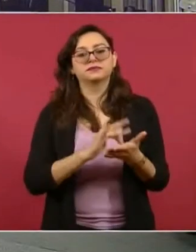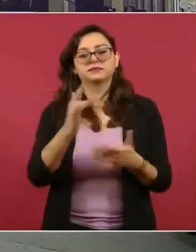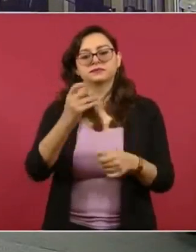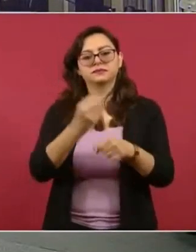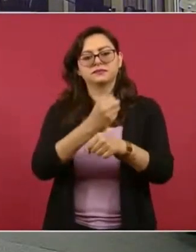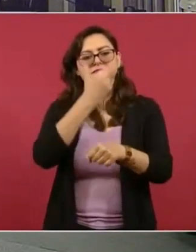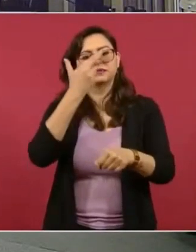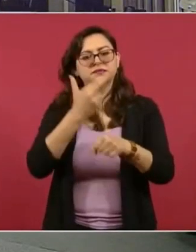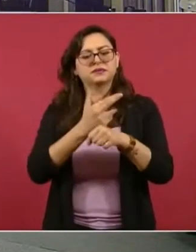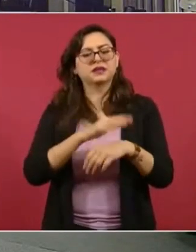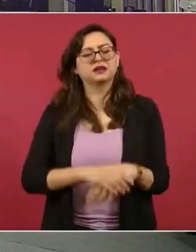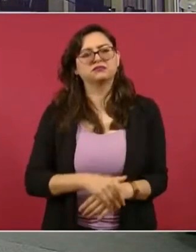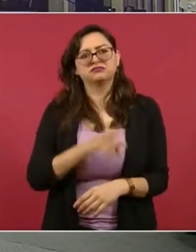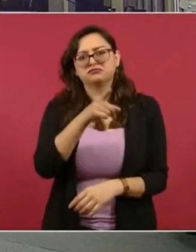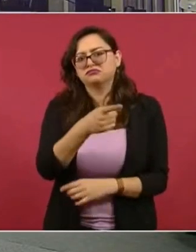invitar al fiscal a la fiscalía